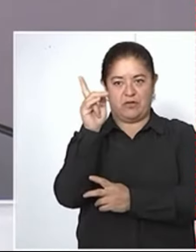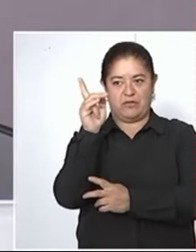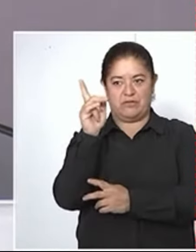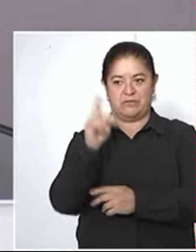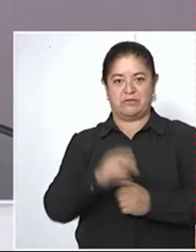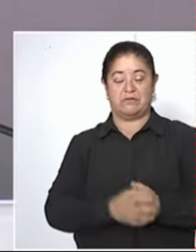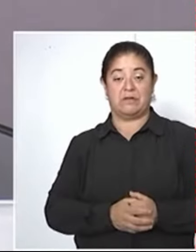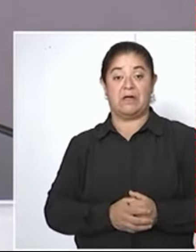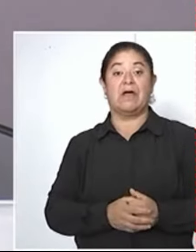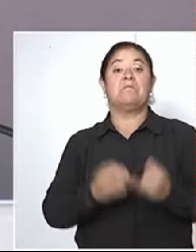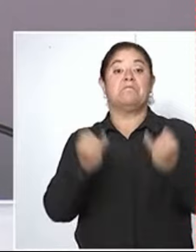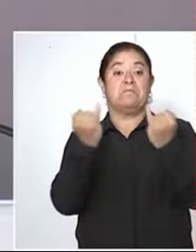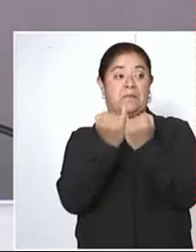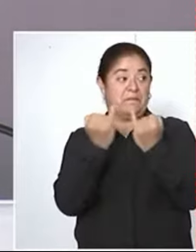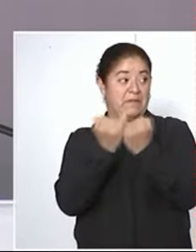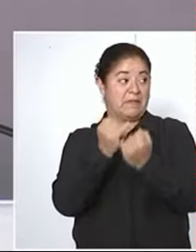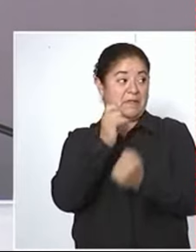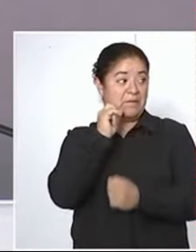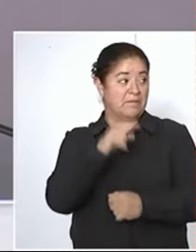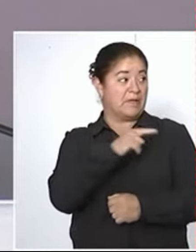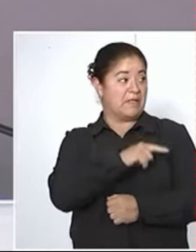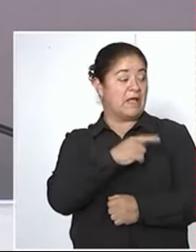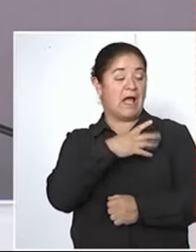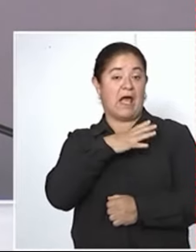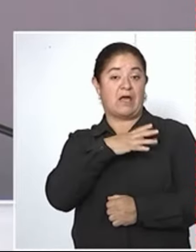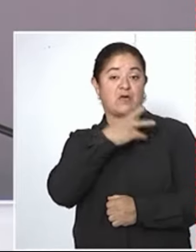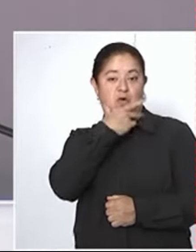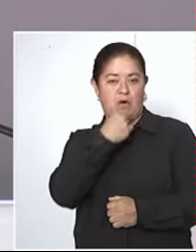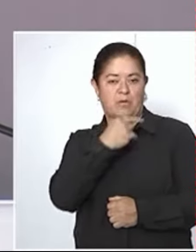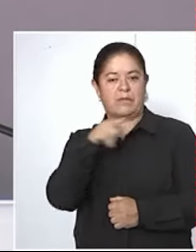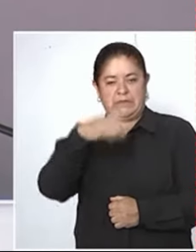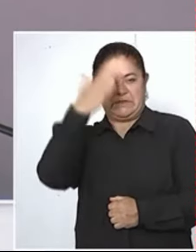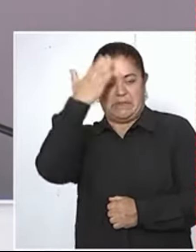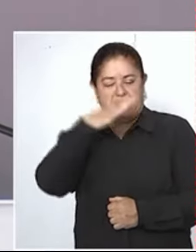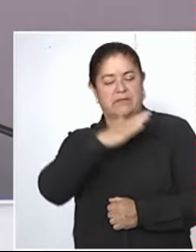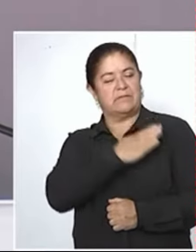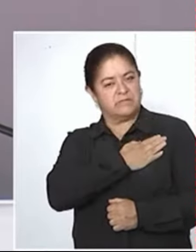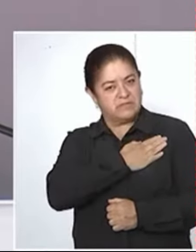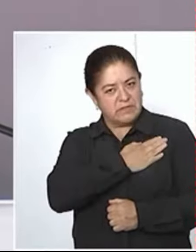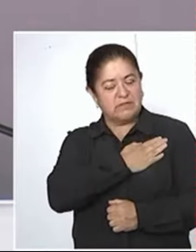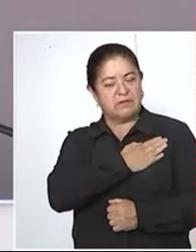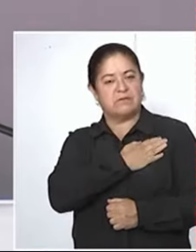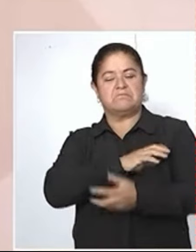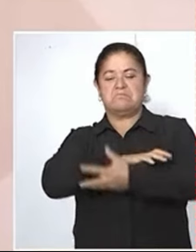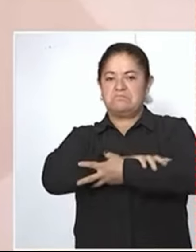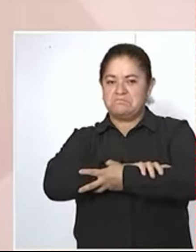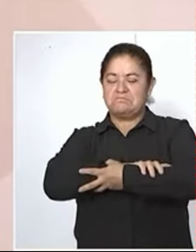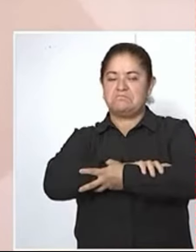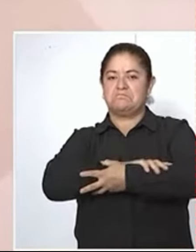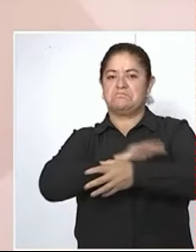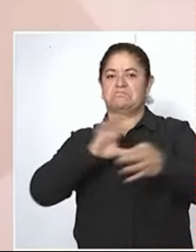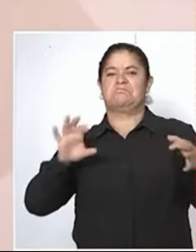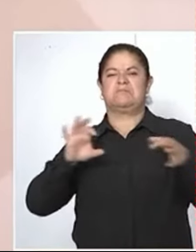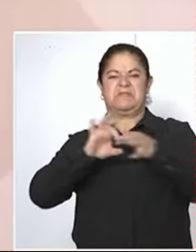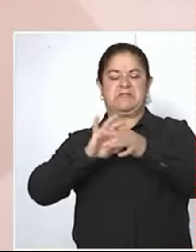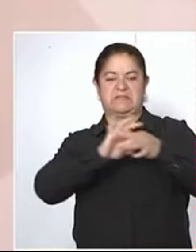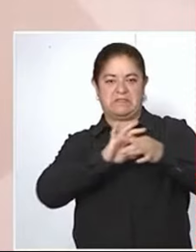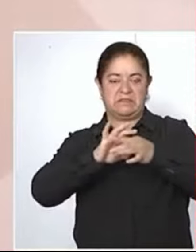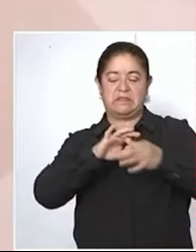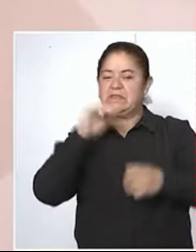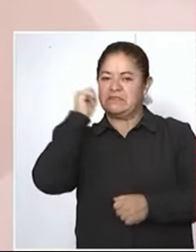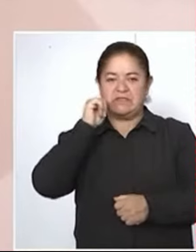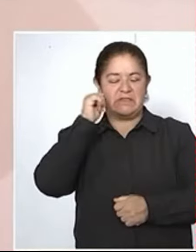sino un hombre como sabemos generoso fraterno solidario siempre estaré